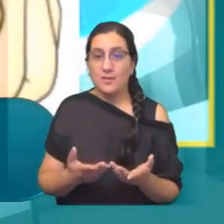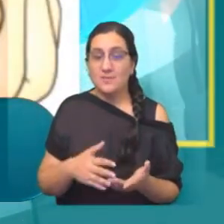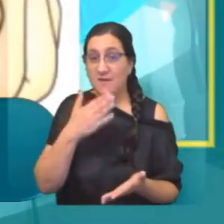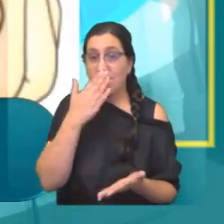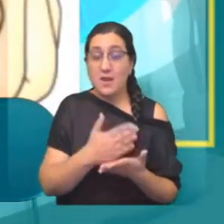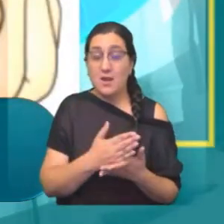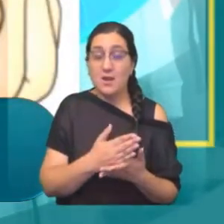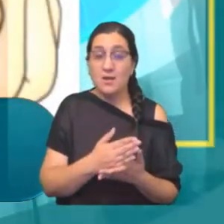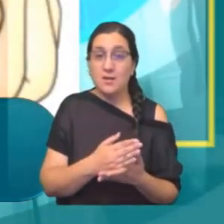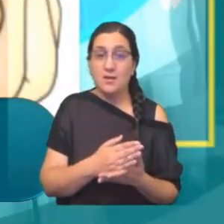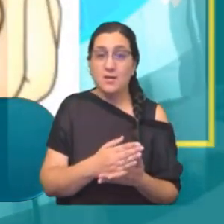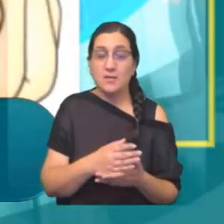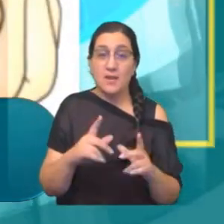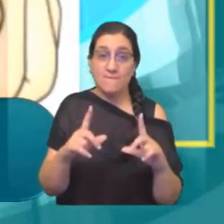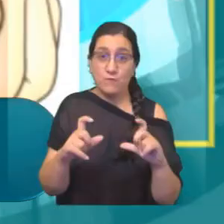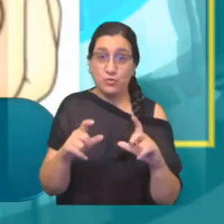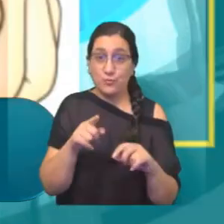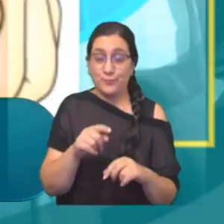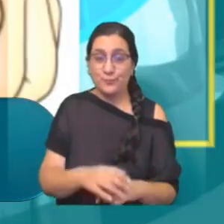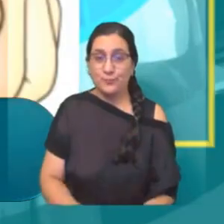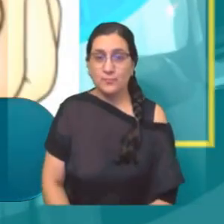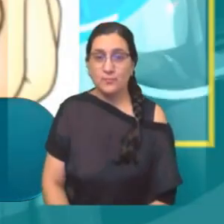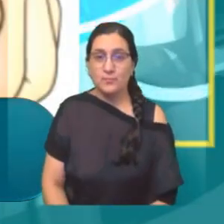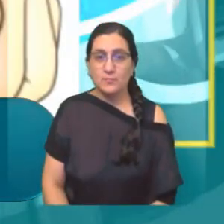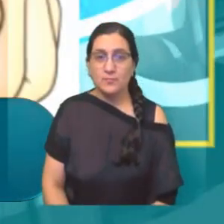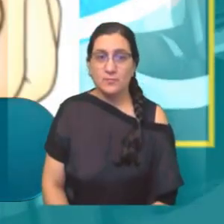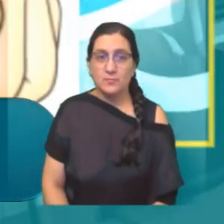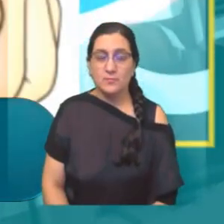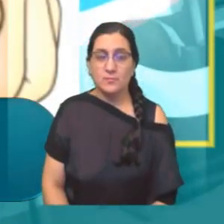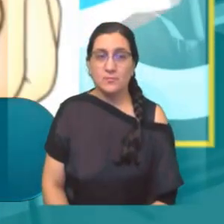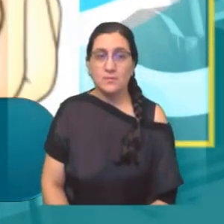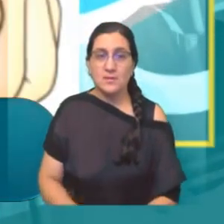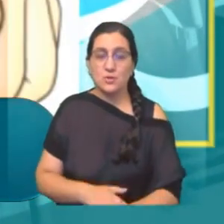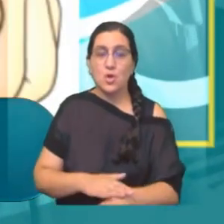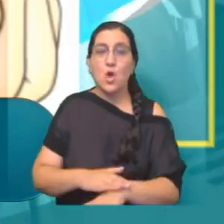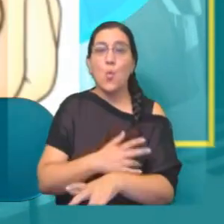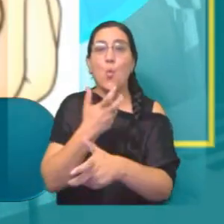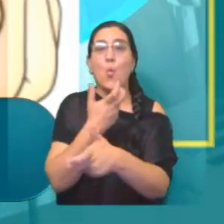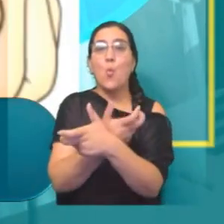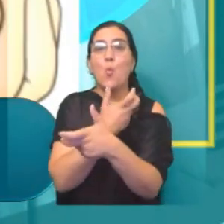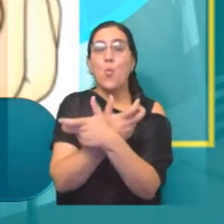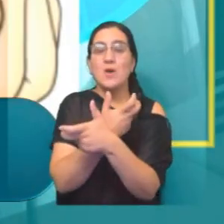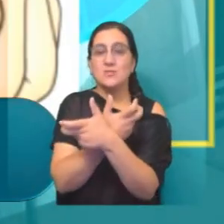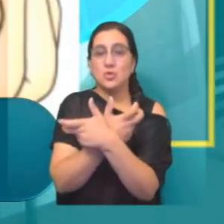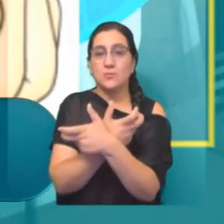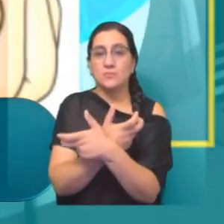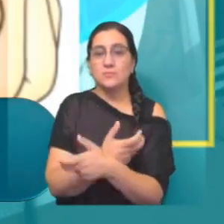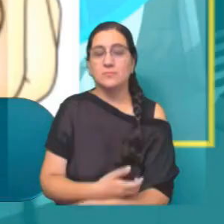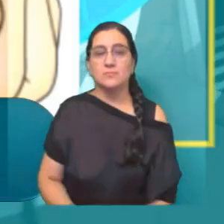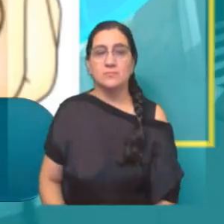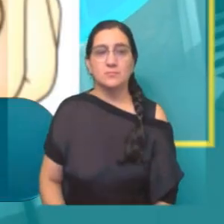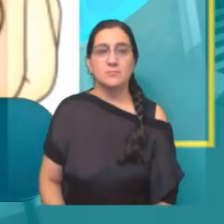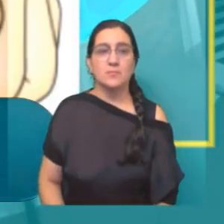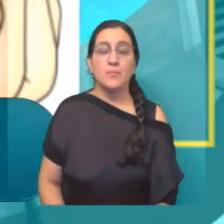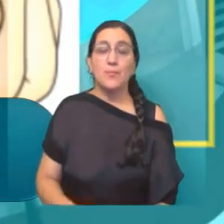que llegamos, tiene que ver con la parte más ósea de las lesiones de la mano, que nosotros en